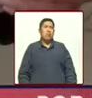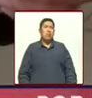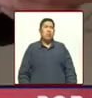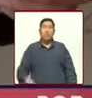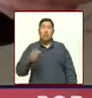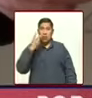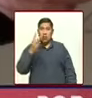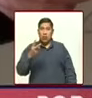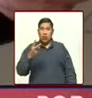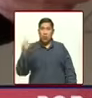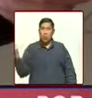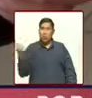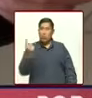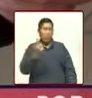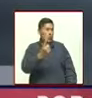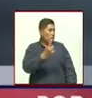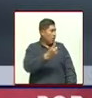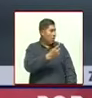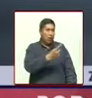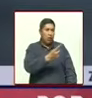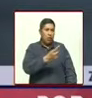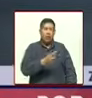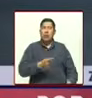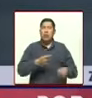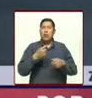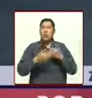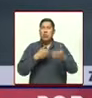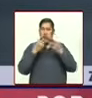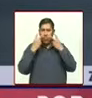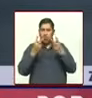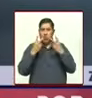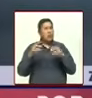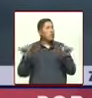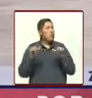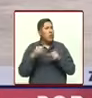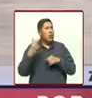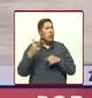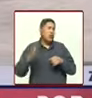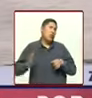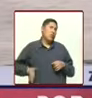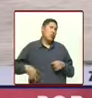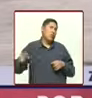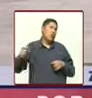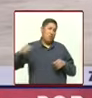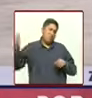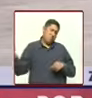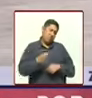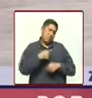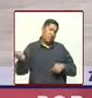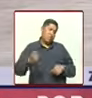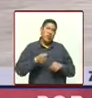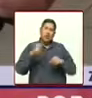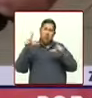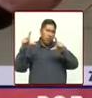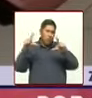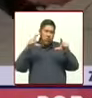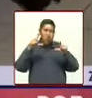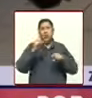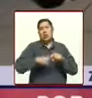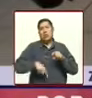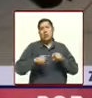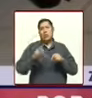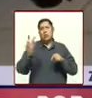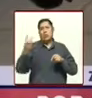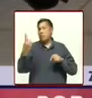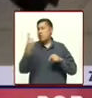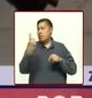Ya le hemos visto pasar por la avenida Tiwanaku y ese transcurso ya le hemos visto pasar. Igual a dos perritos más ha golpeado, pero no le hemos podido grabar porque se ha